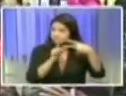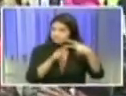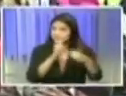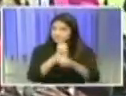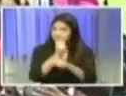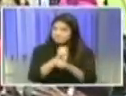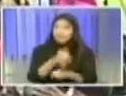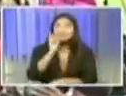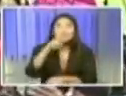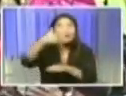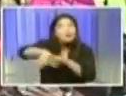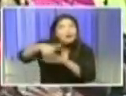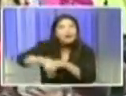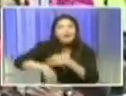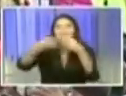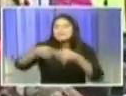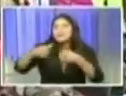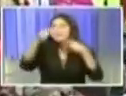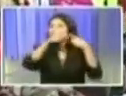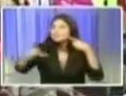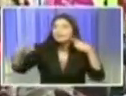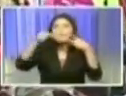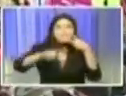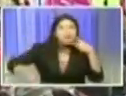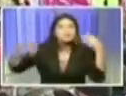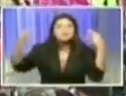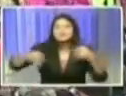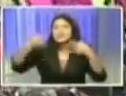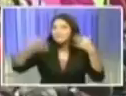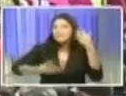Hay que estar en las calles todas las semanas de manera creativa.